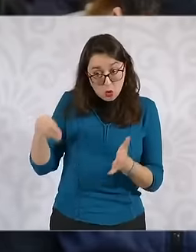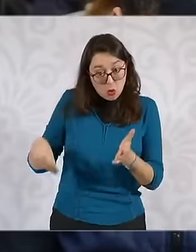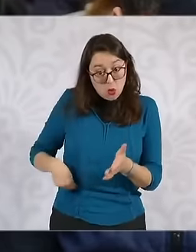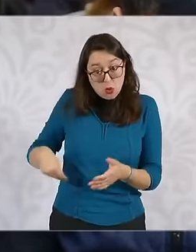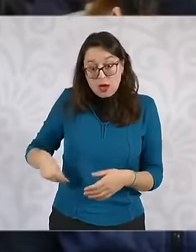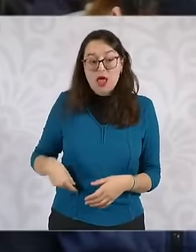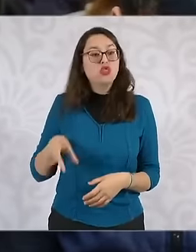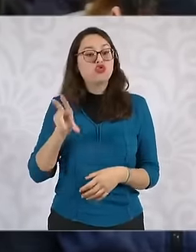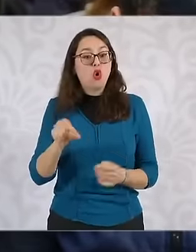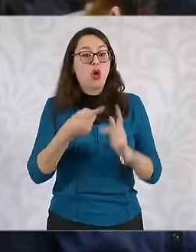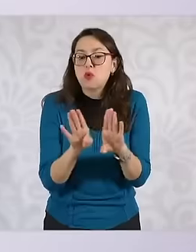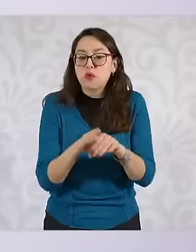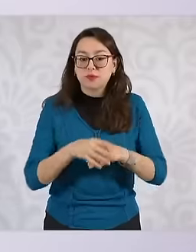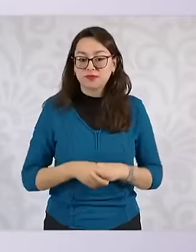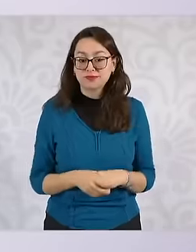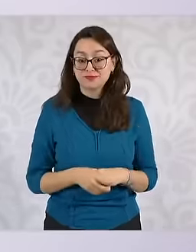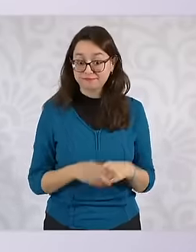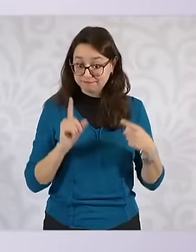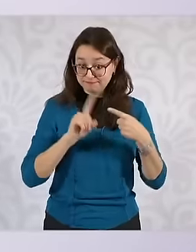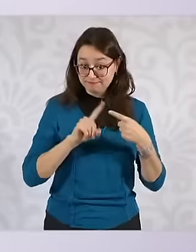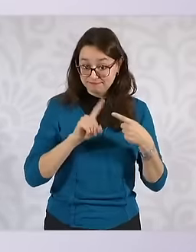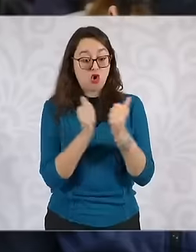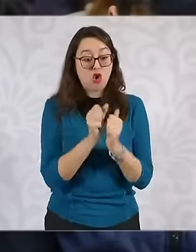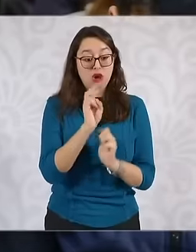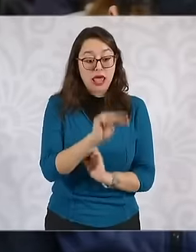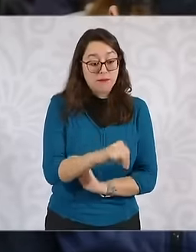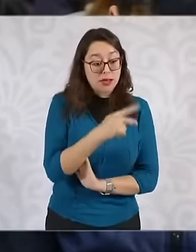desde el Ministerio Público,